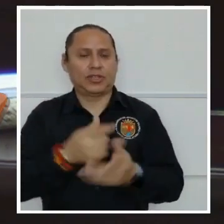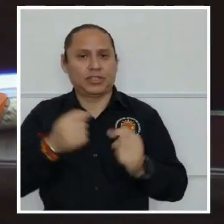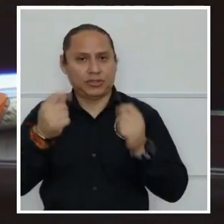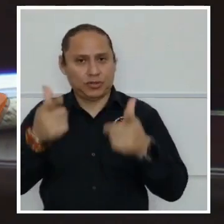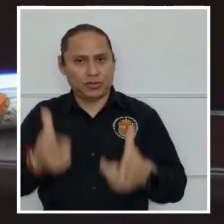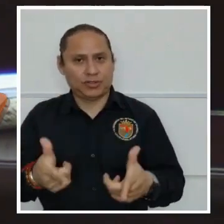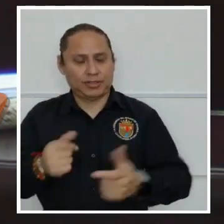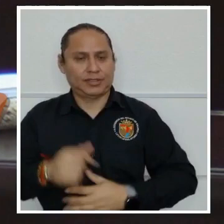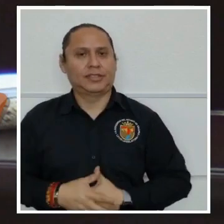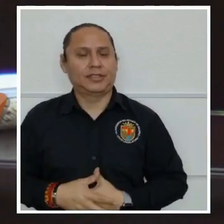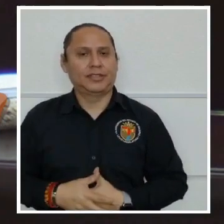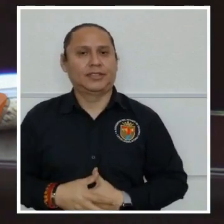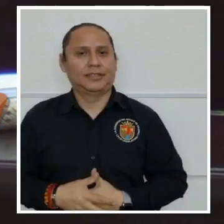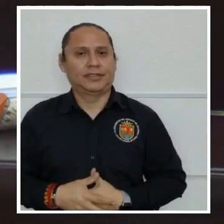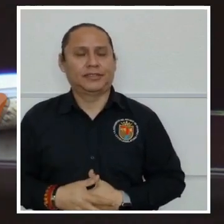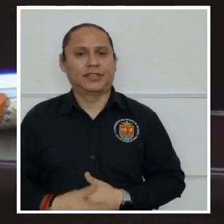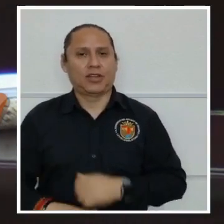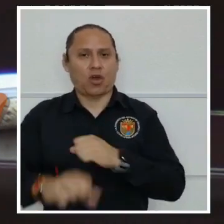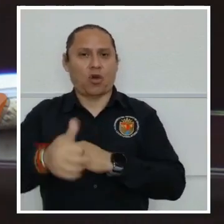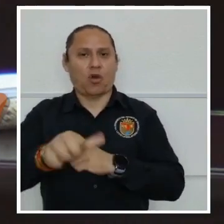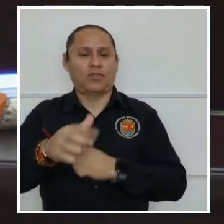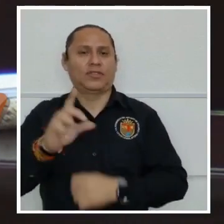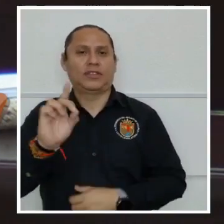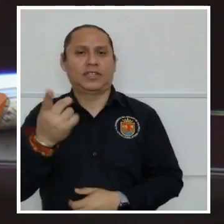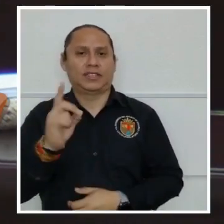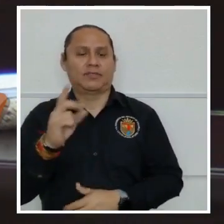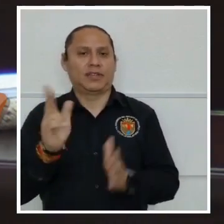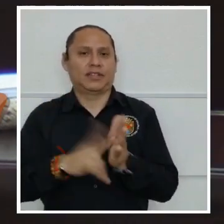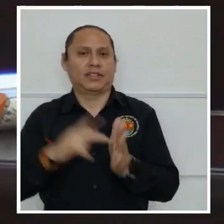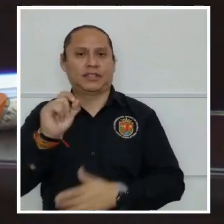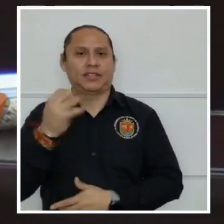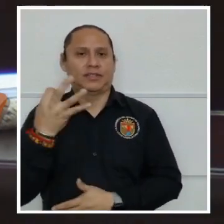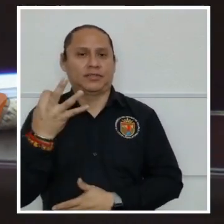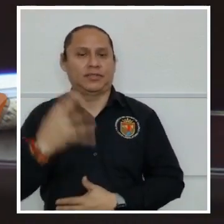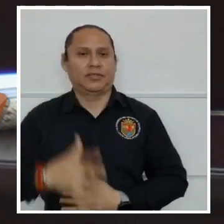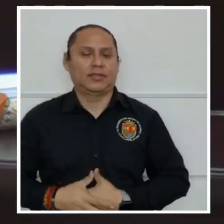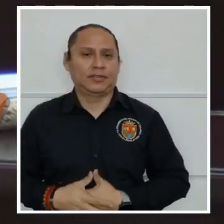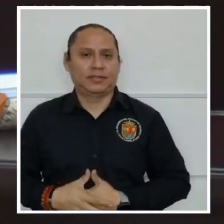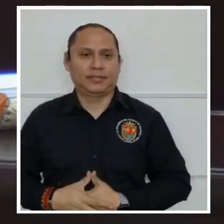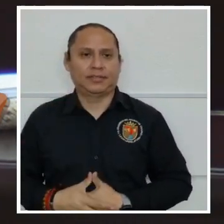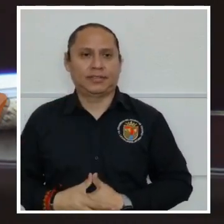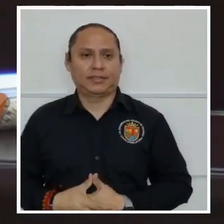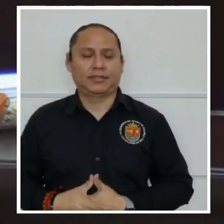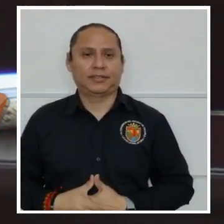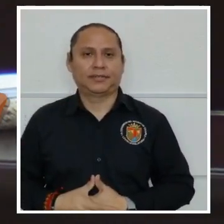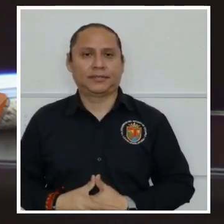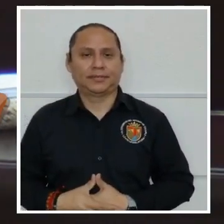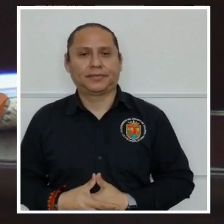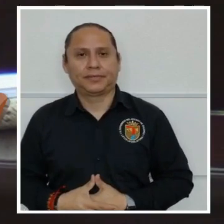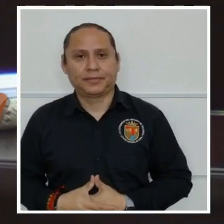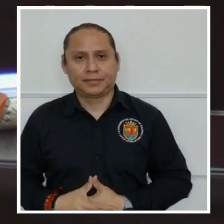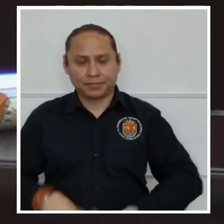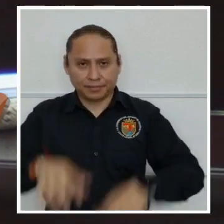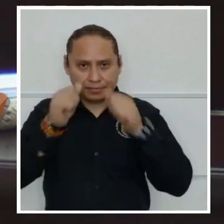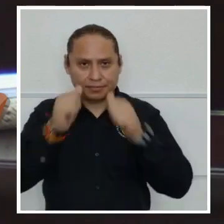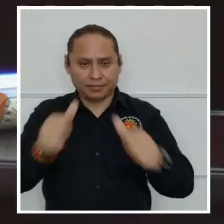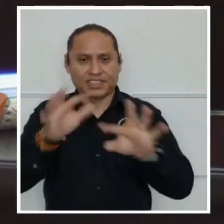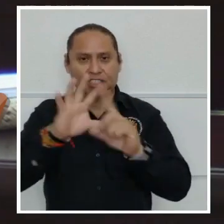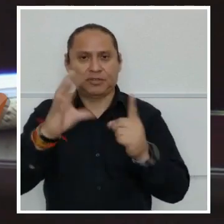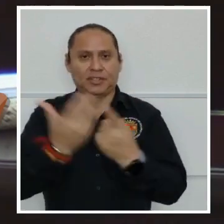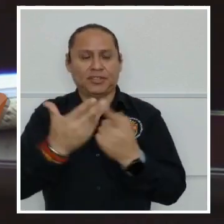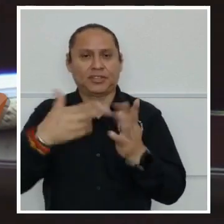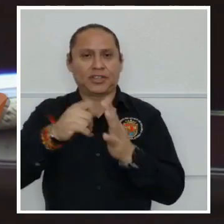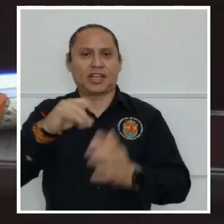Tuxtla Gutiérrez, Chiapas, a los 11 días del mes de diciembre de 2023. Atentamente